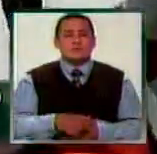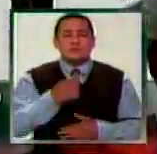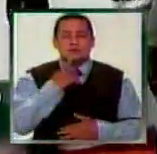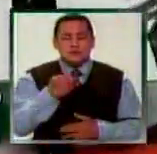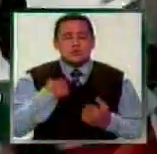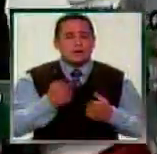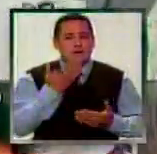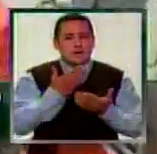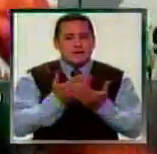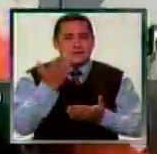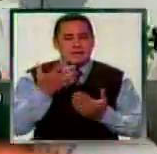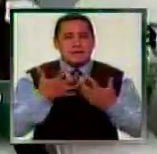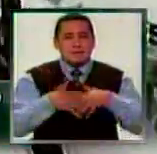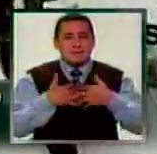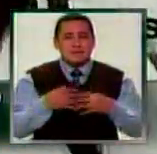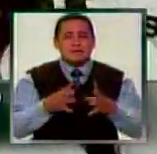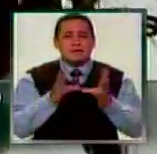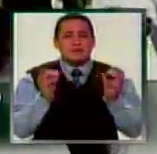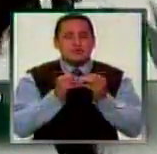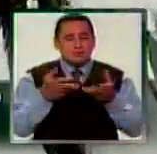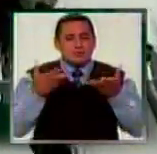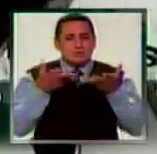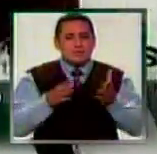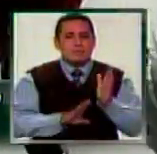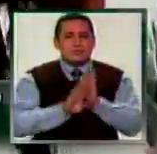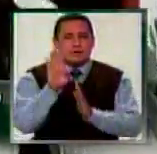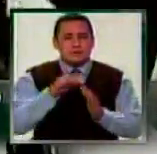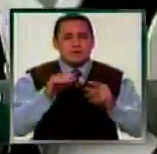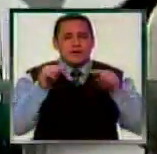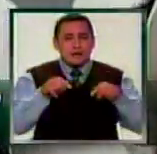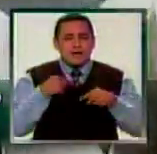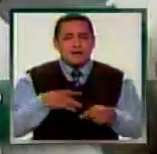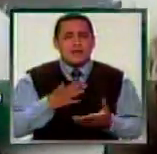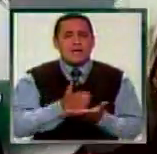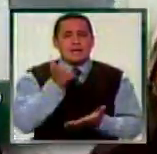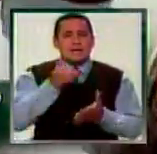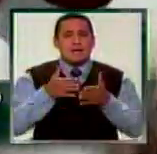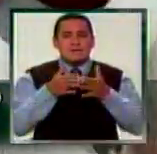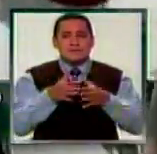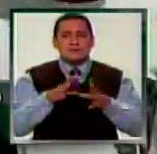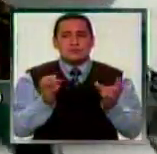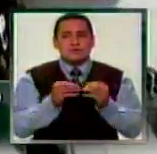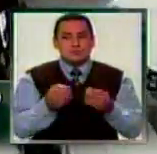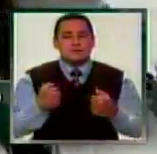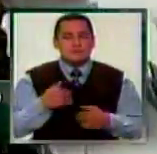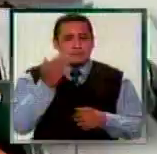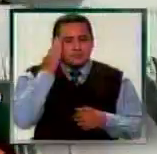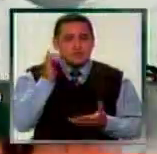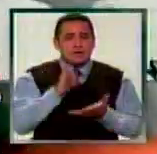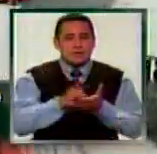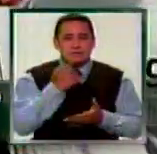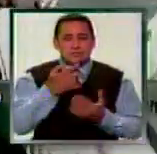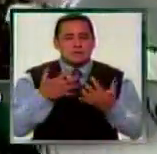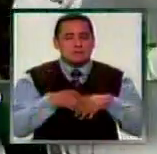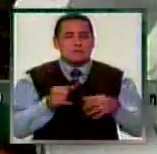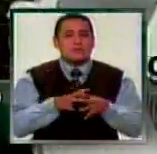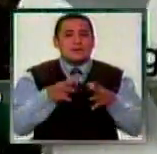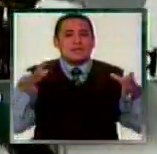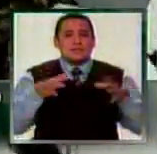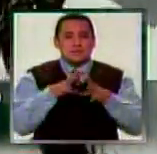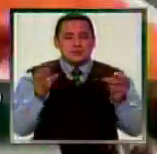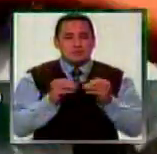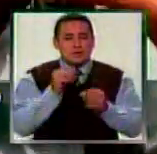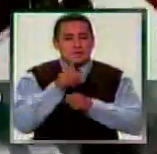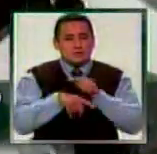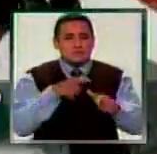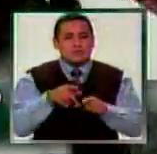y le agradezco a la empresa Con Tu Gas por traer el progreso acá a Pisco y a Ica en general. Bueno, sabemos que esta es una empresa muy grande y que todos los